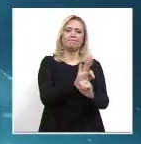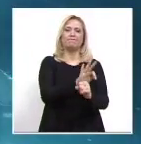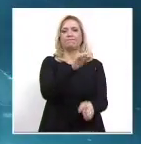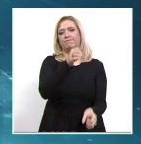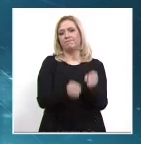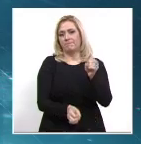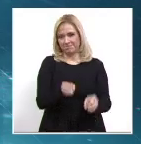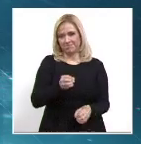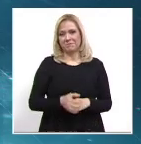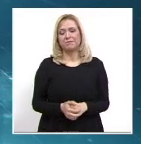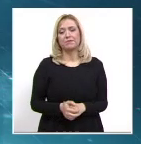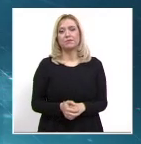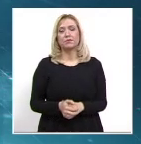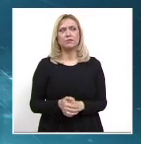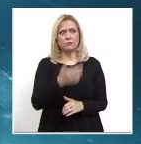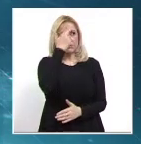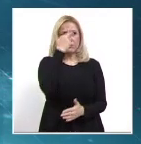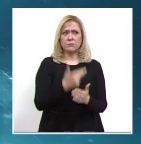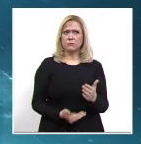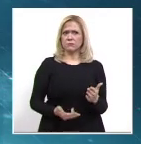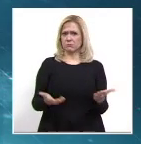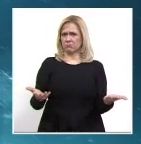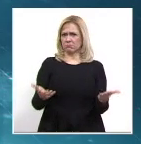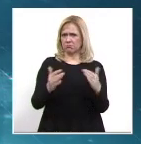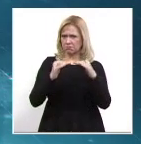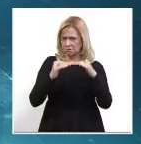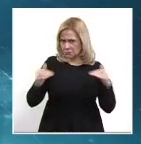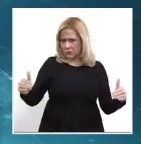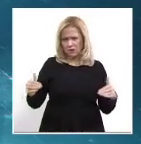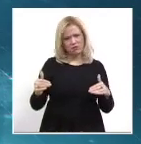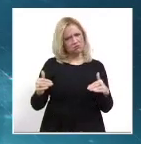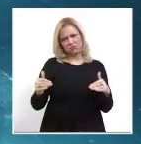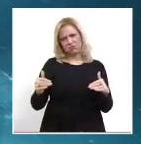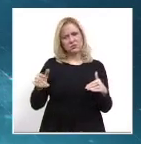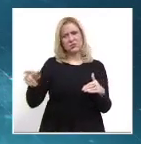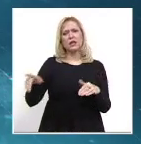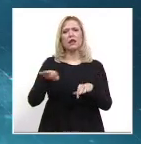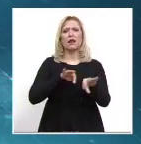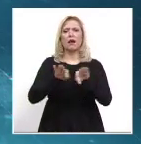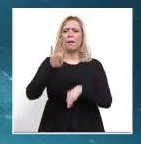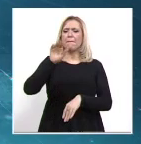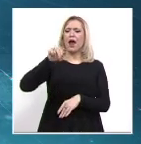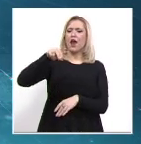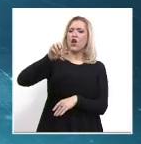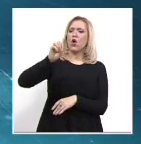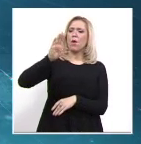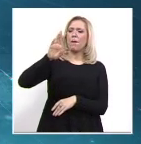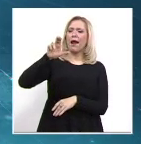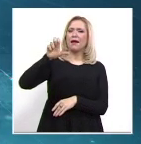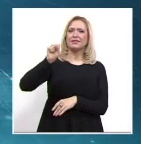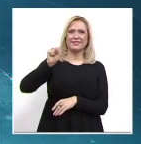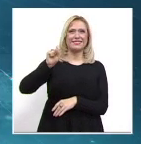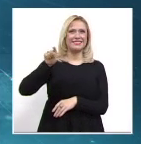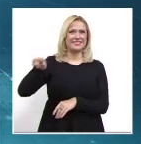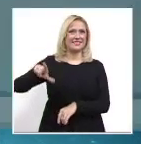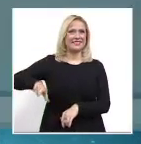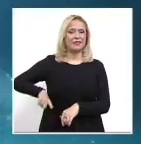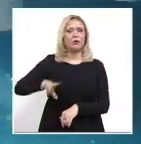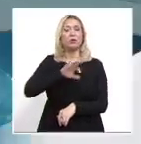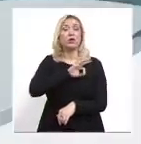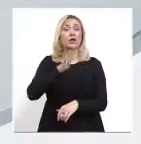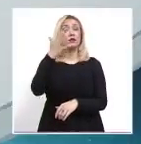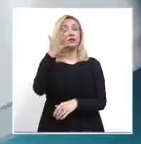No viola el principio de igualdad que trabajadoras de confianza de Banobras puedan jubilarse 5 años antes que los hombres.